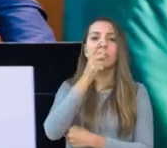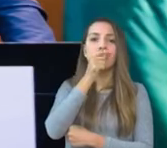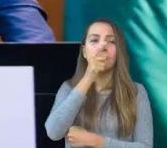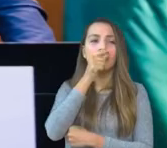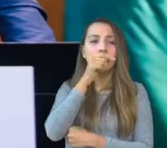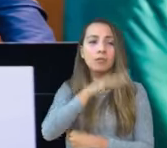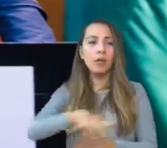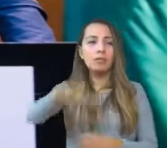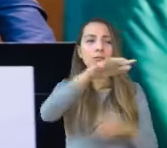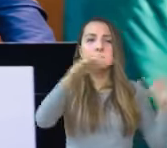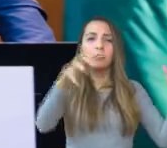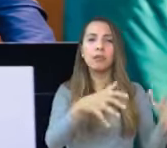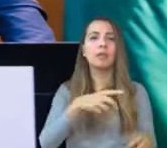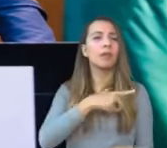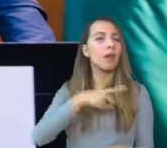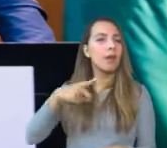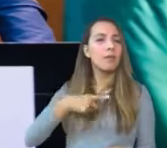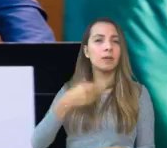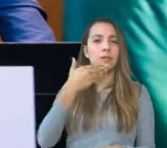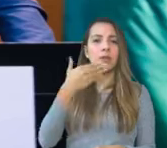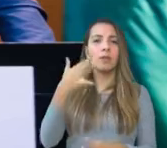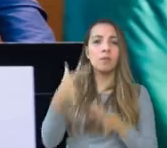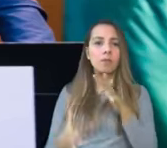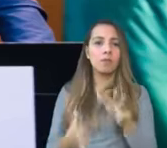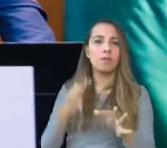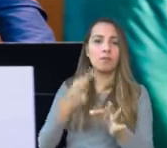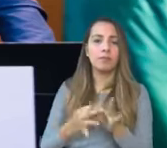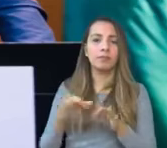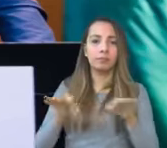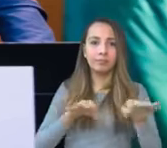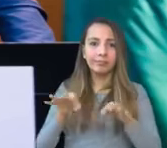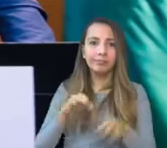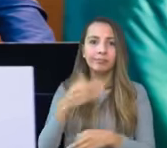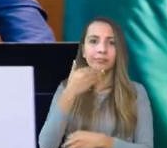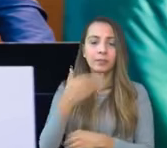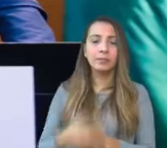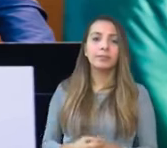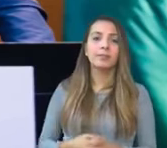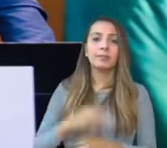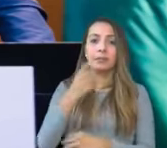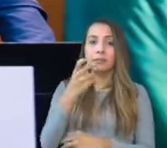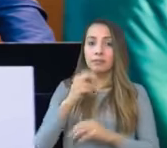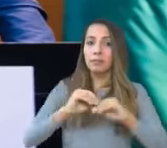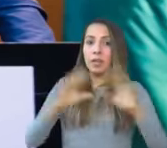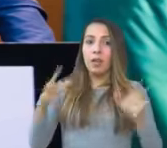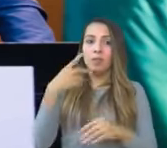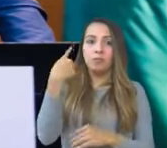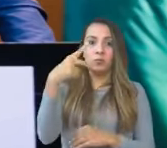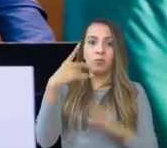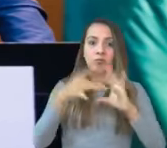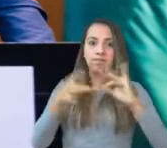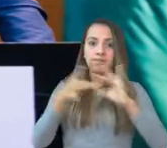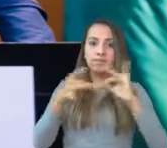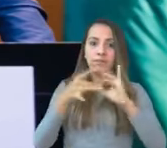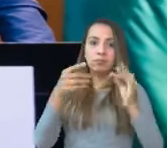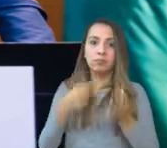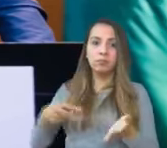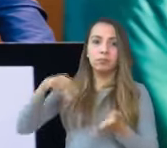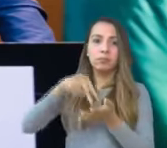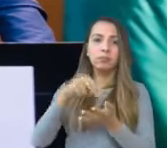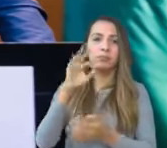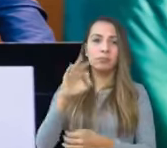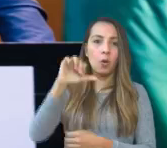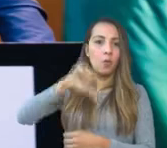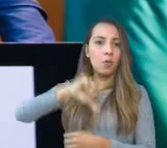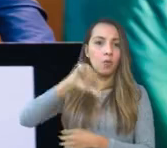realmente cumplan las expectativas. Muy claro y importante esta declaración que dio el día